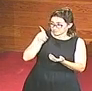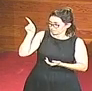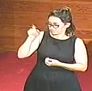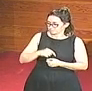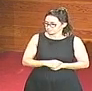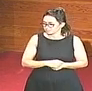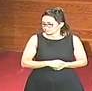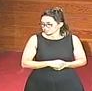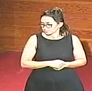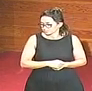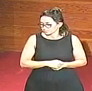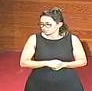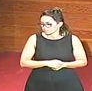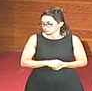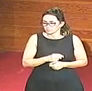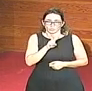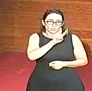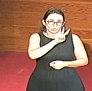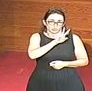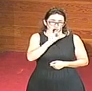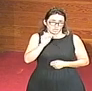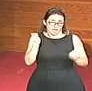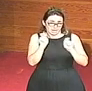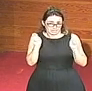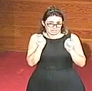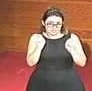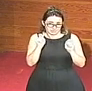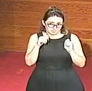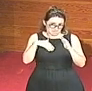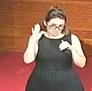Más de 200 alertas en el mundo